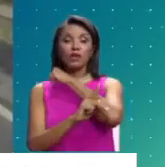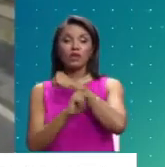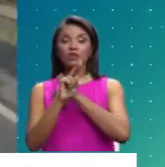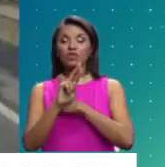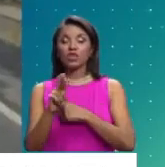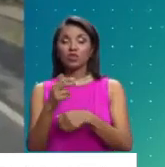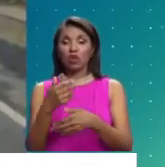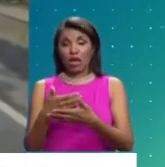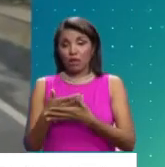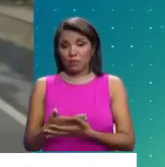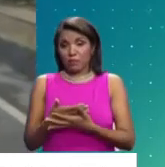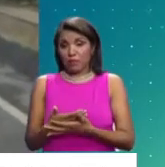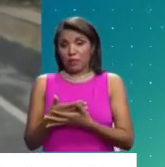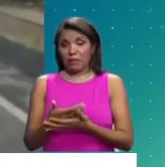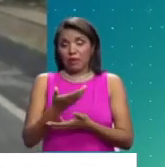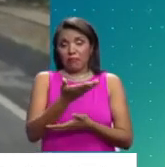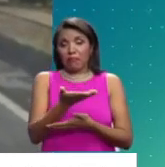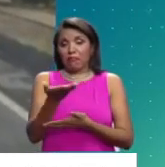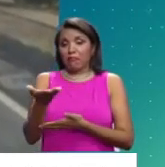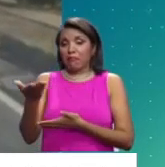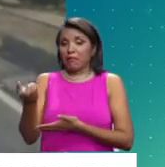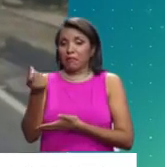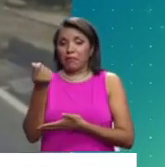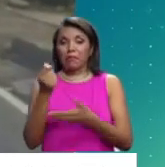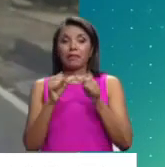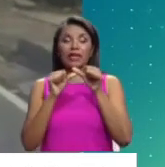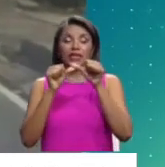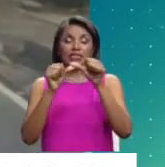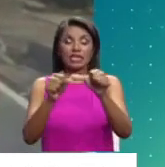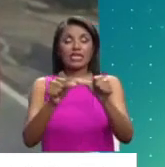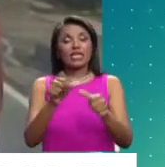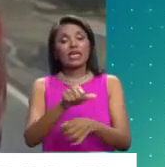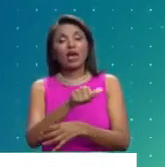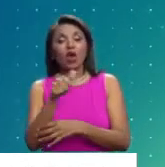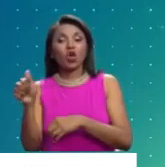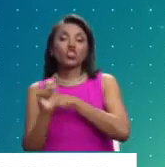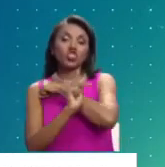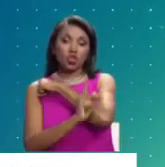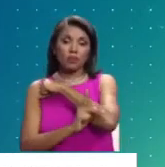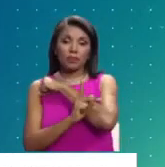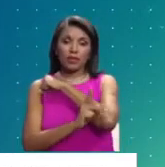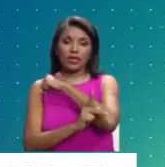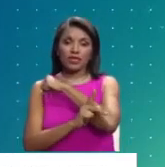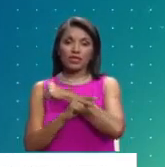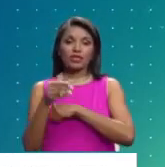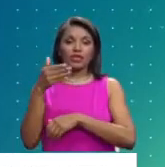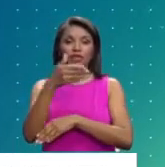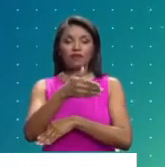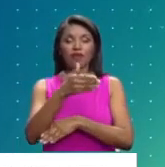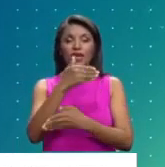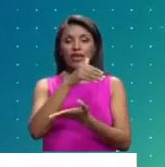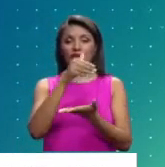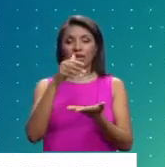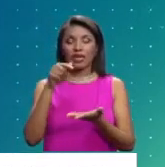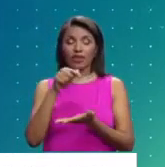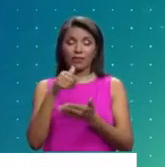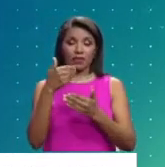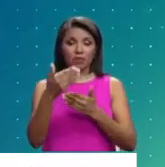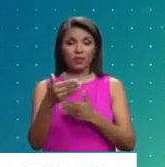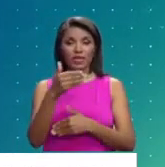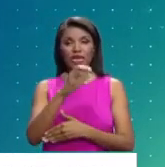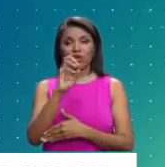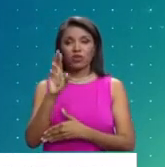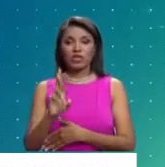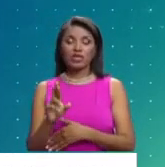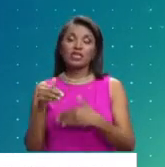para solicitar dinero, esto para seguir su paso hacia Paso Canoas en este peregrinar hacia Centroamérica con destino final